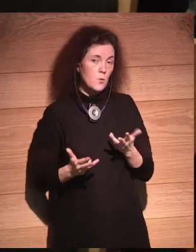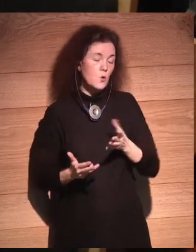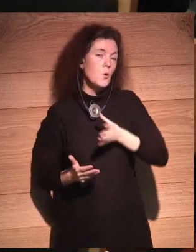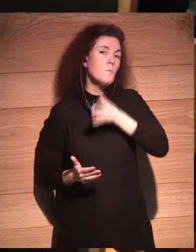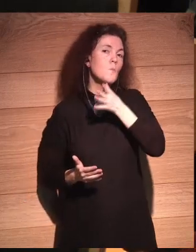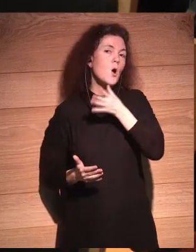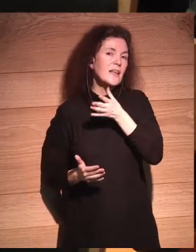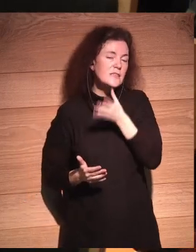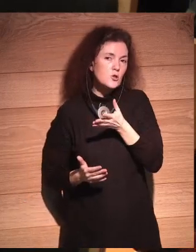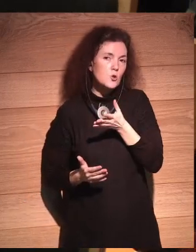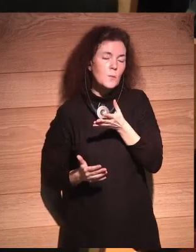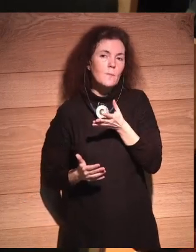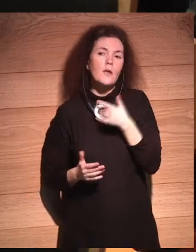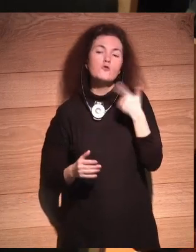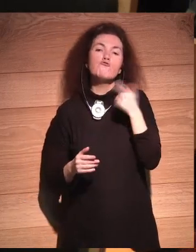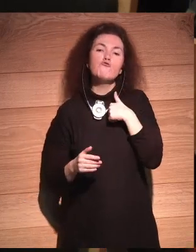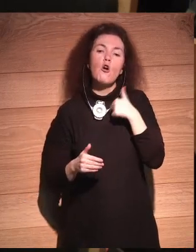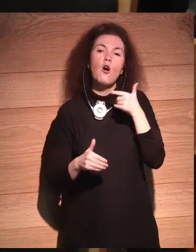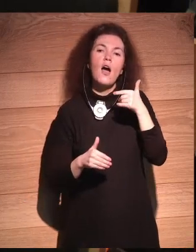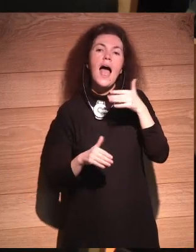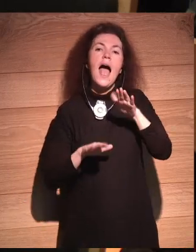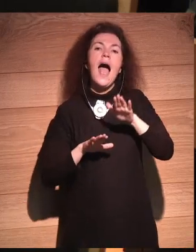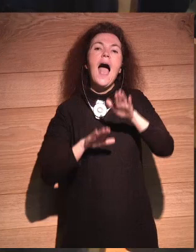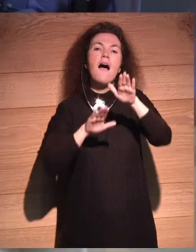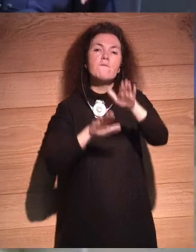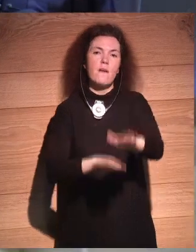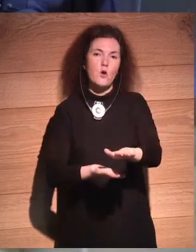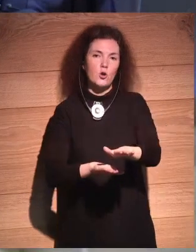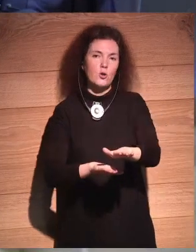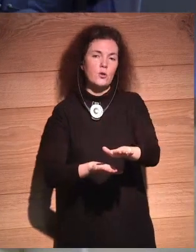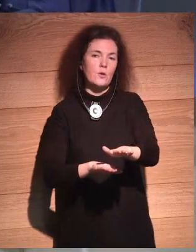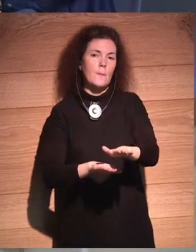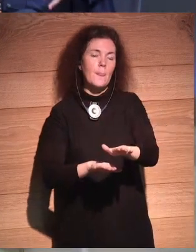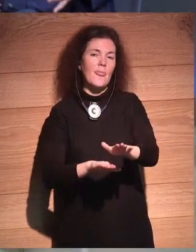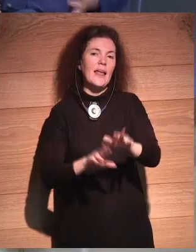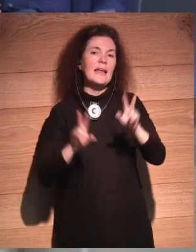Por eso yo estoy votando o estoy a favor de los